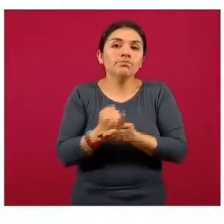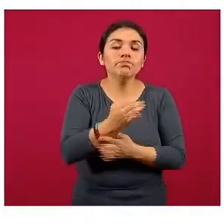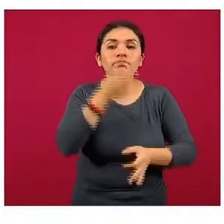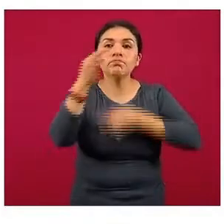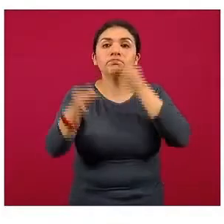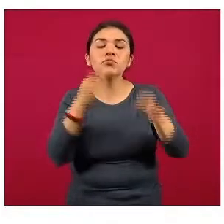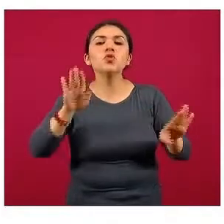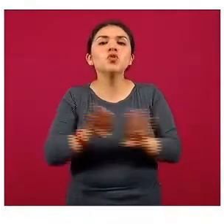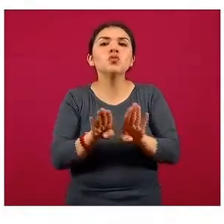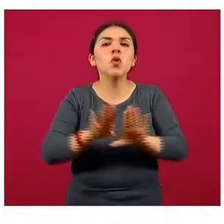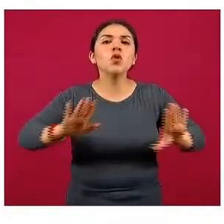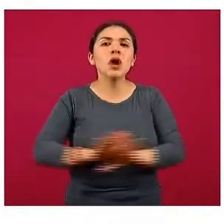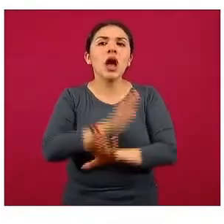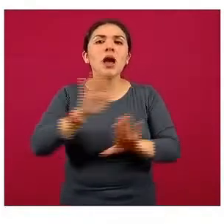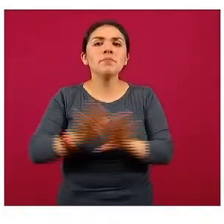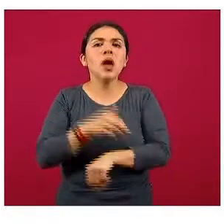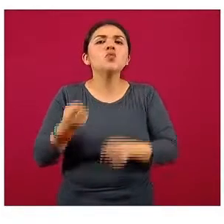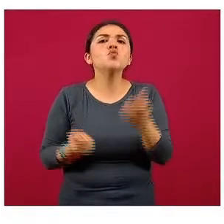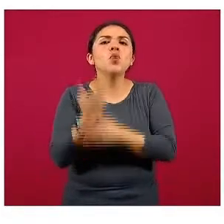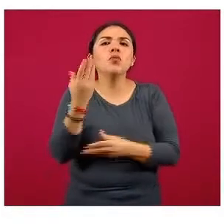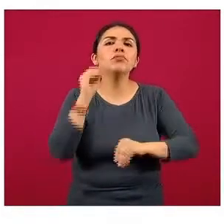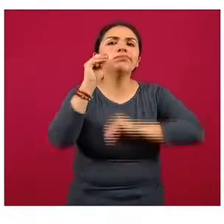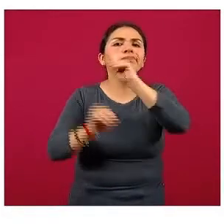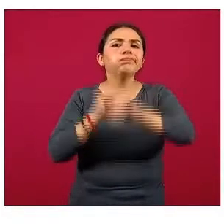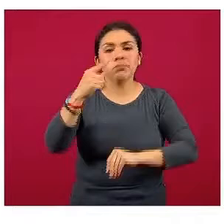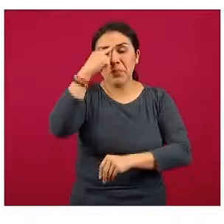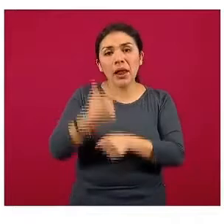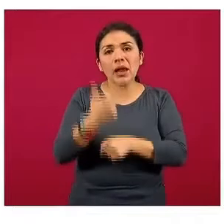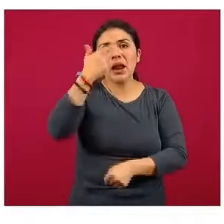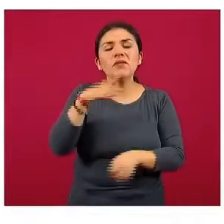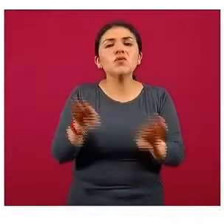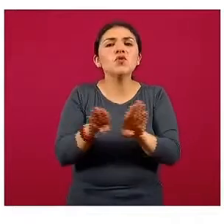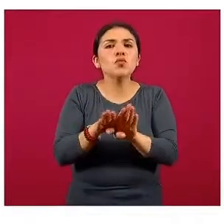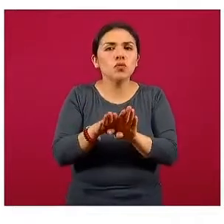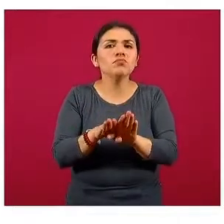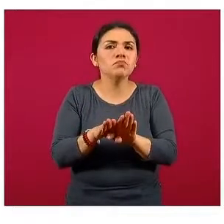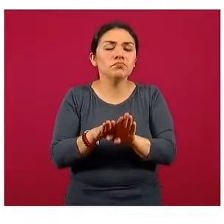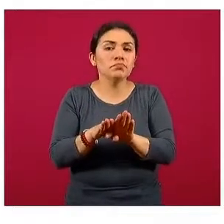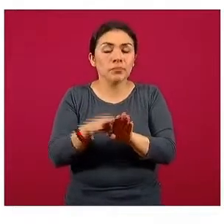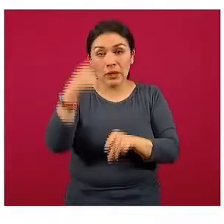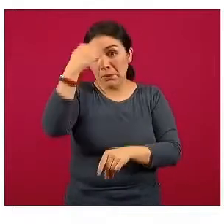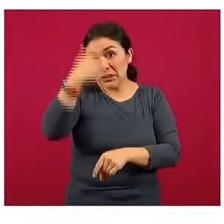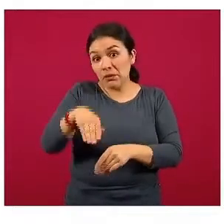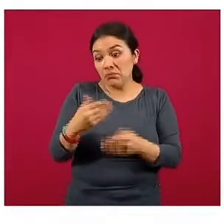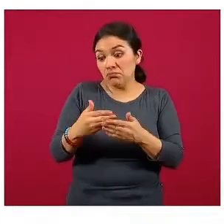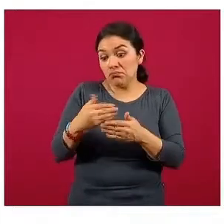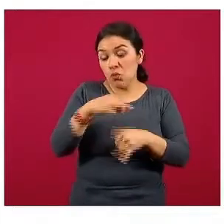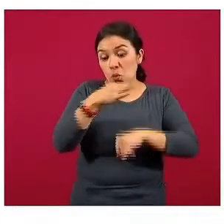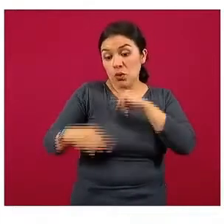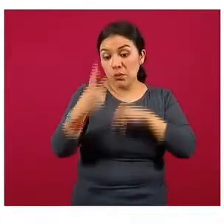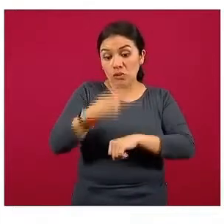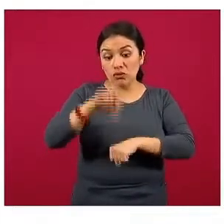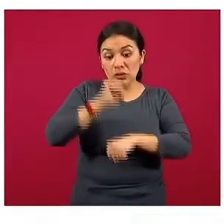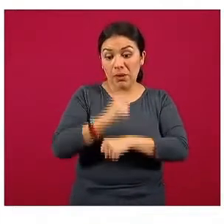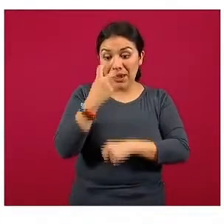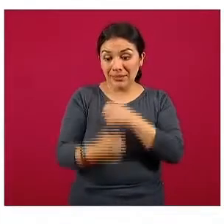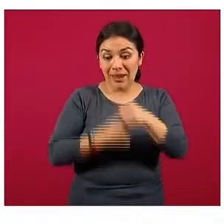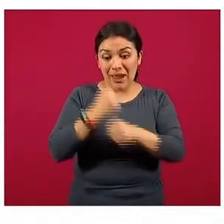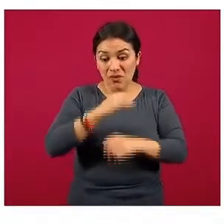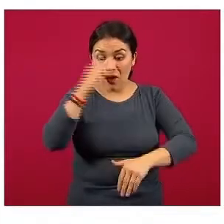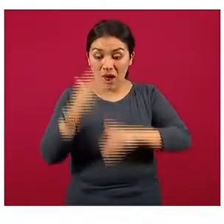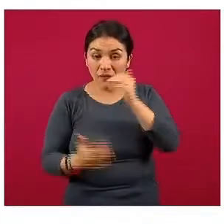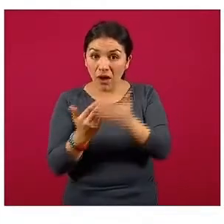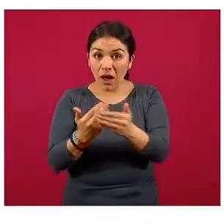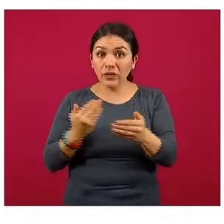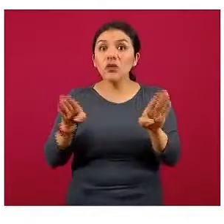la actualización de la nueva medición de riesgo para ver en las últimas 2 semanas de este año cuál será